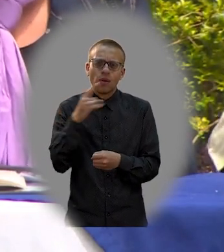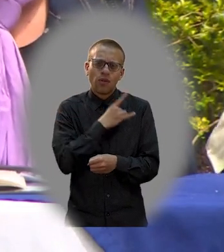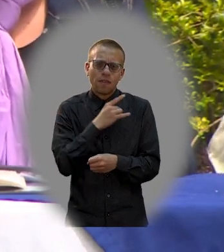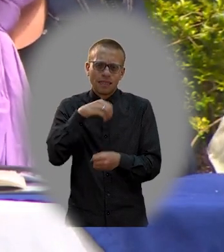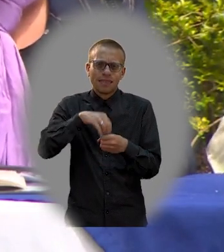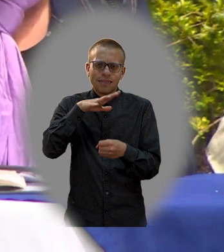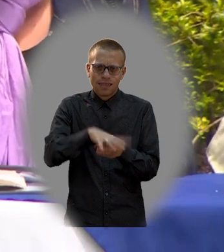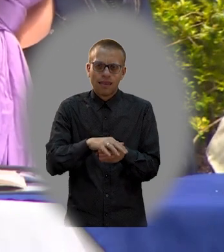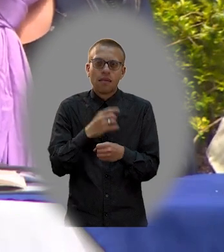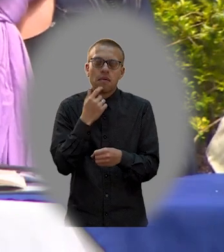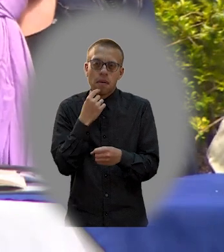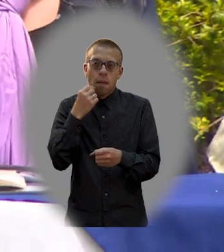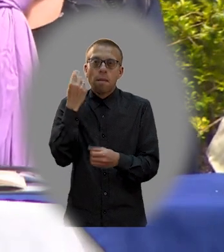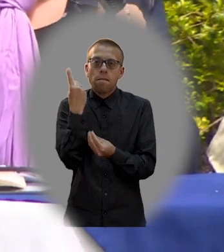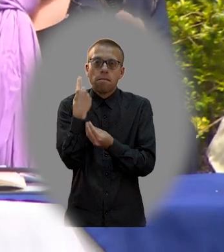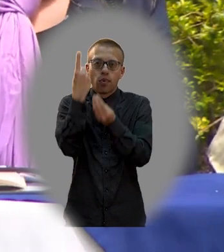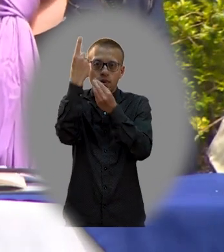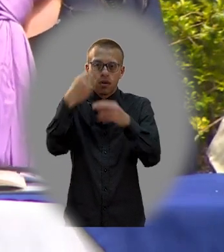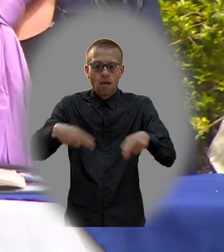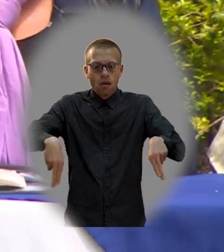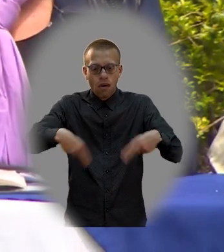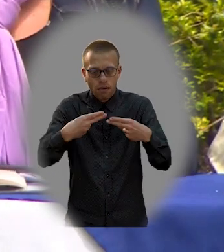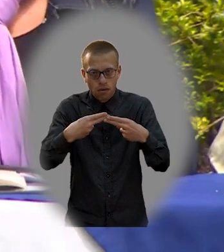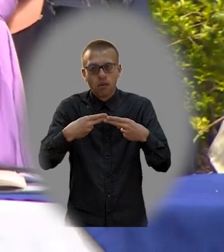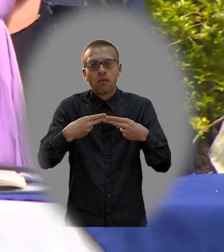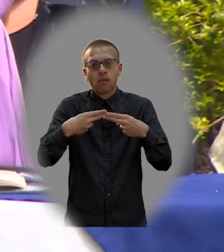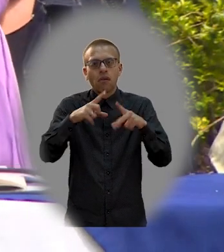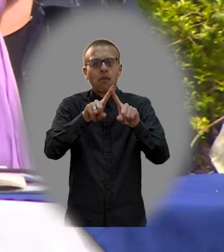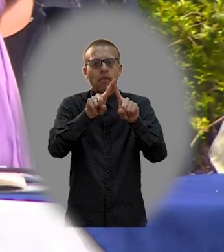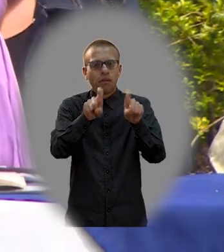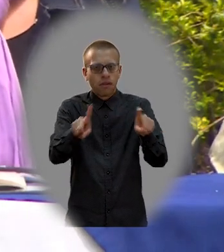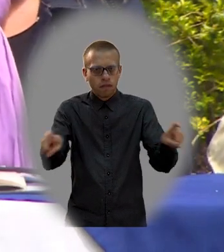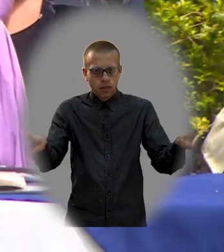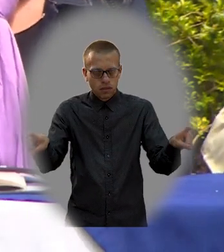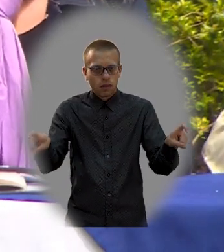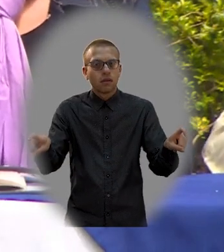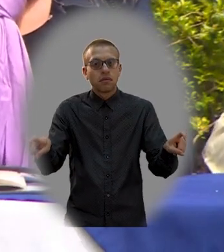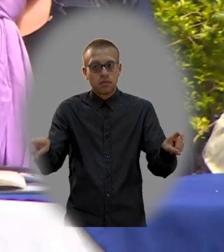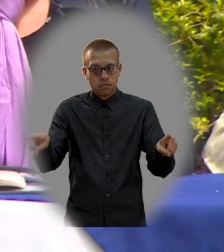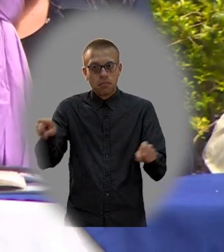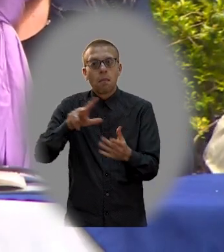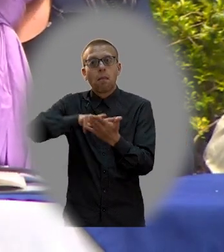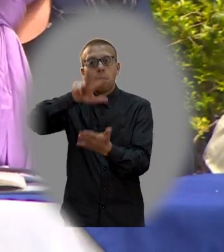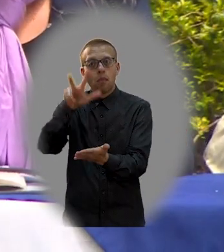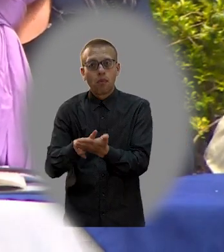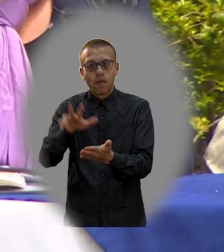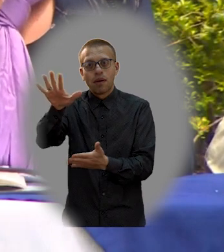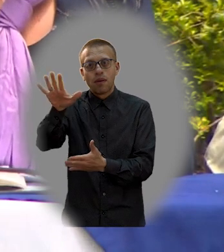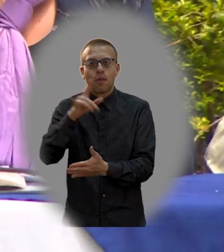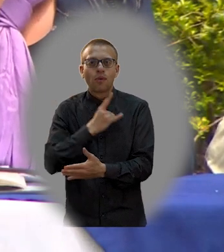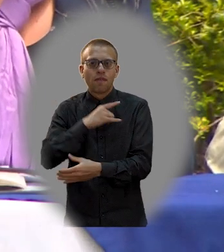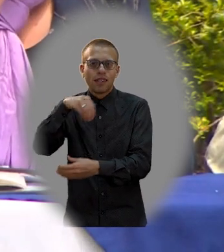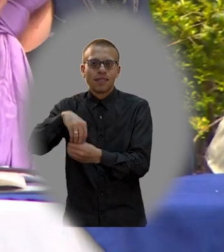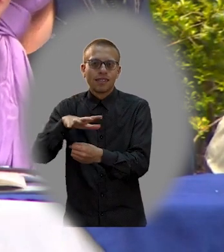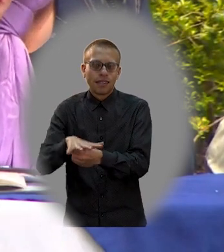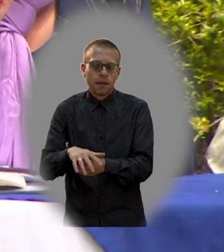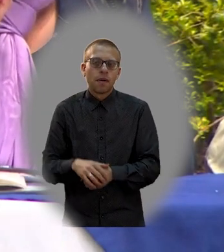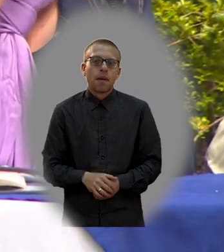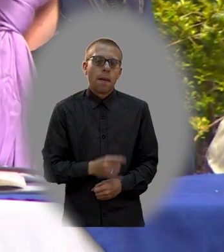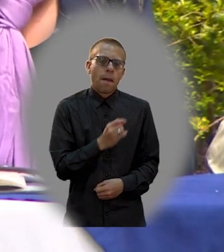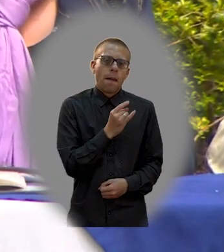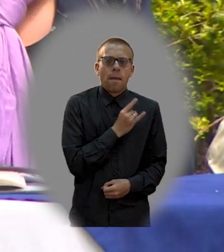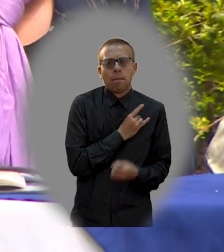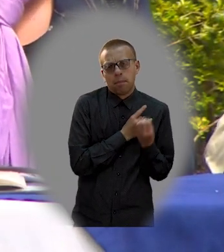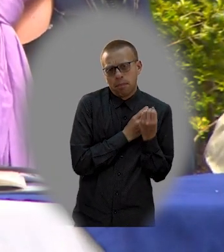de género y diversidad. La nuestra ya está casi lista, está en proceso ya de pasar a